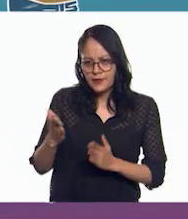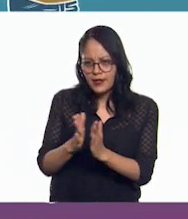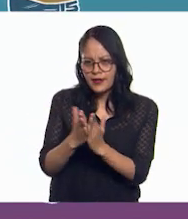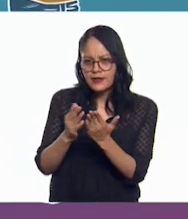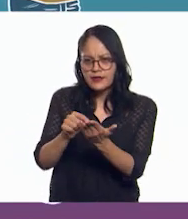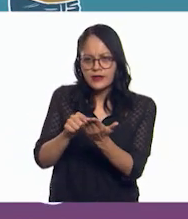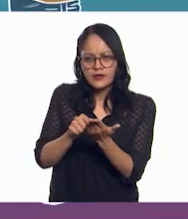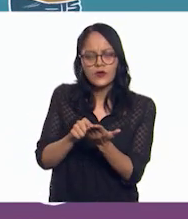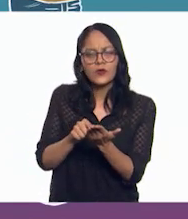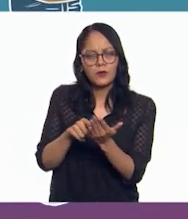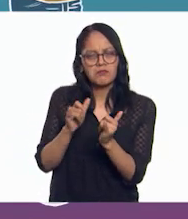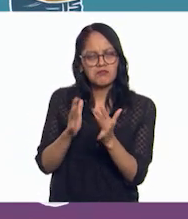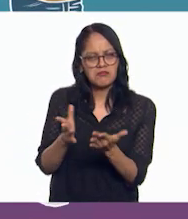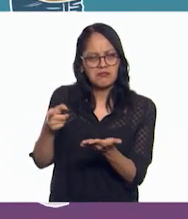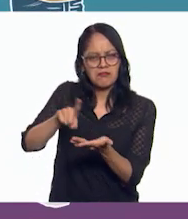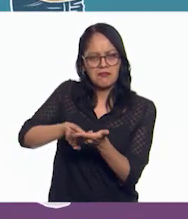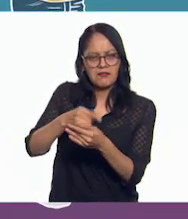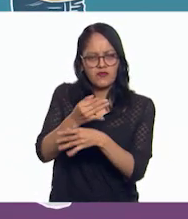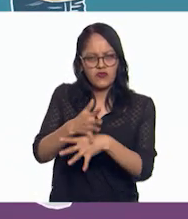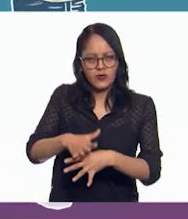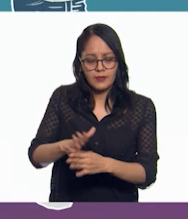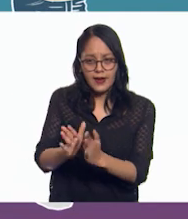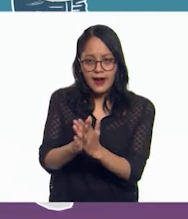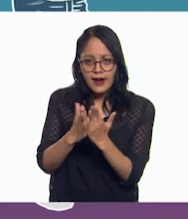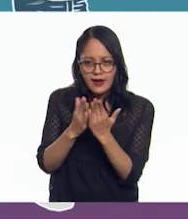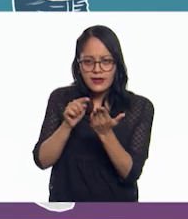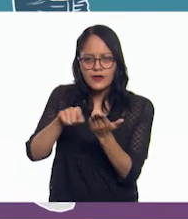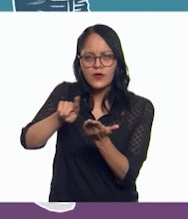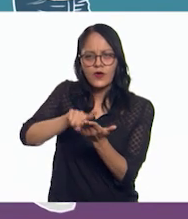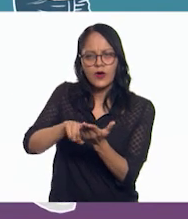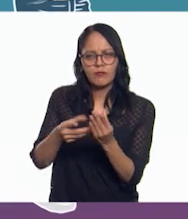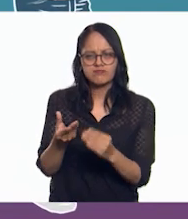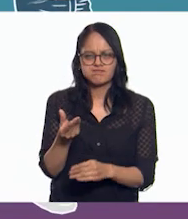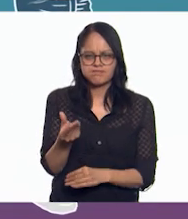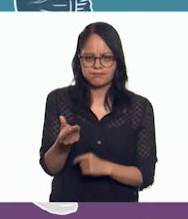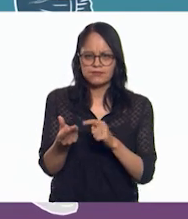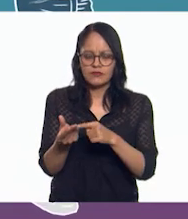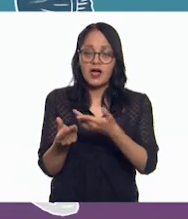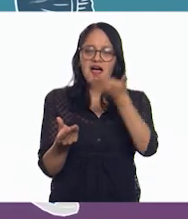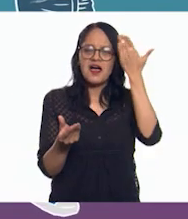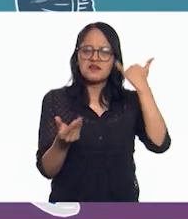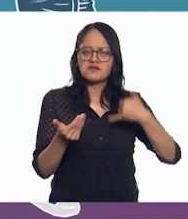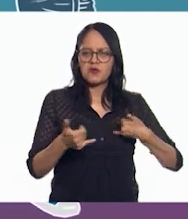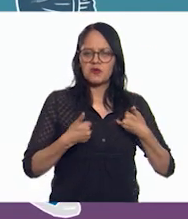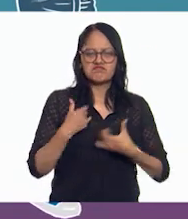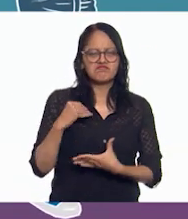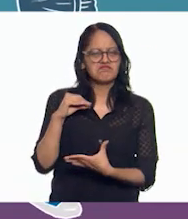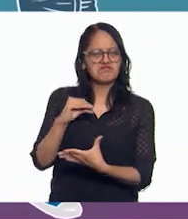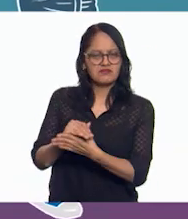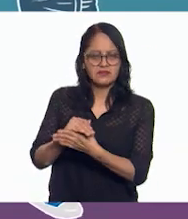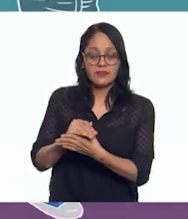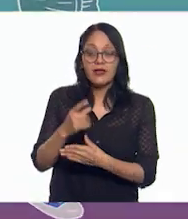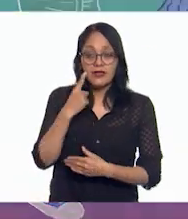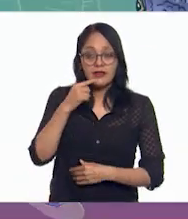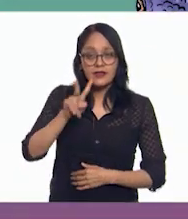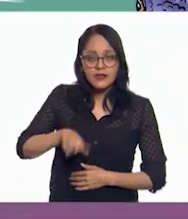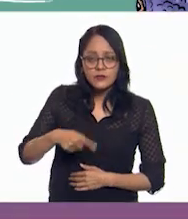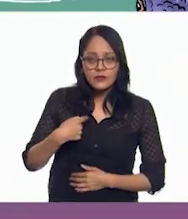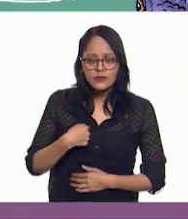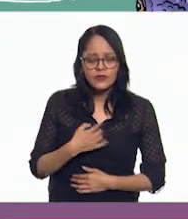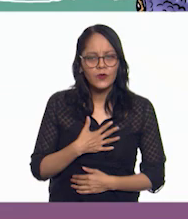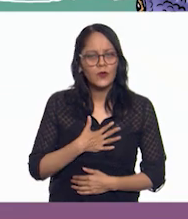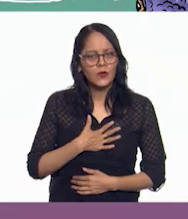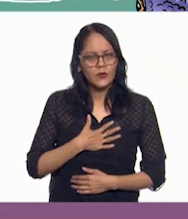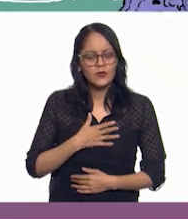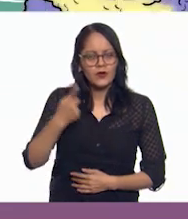pesado cargador, sistemático libro espeso. De joven te ignoré, me vistió la suficiencia y me creí